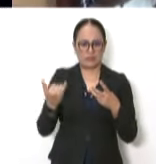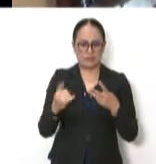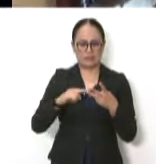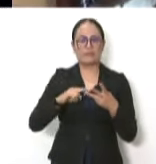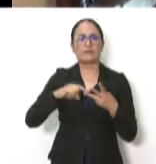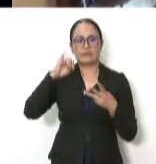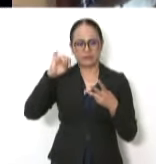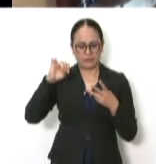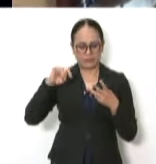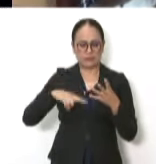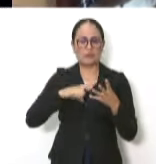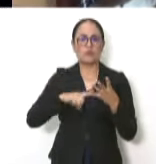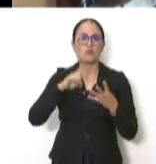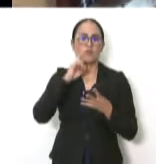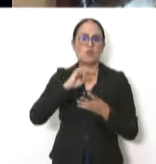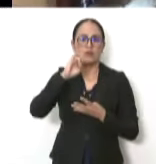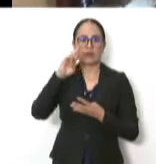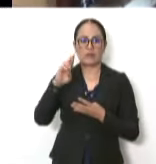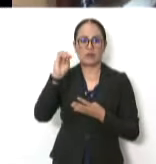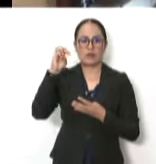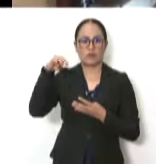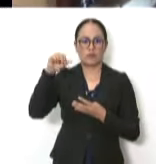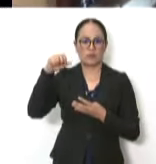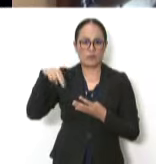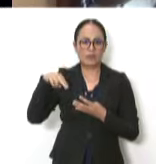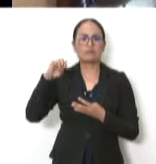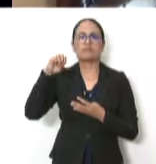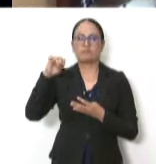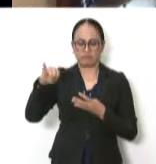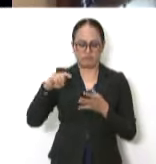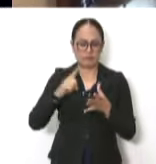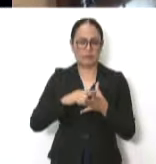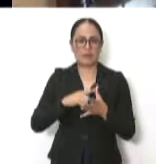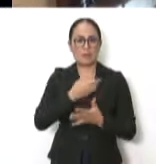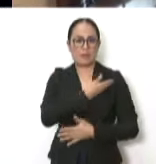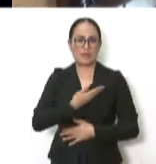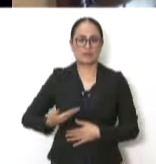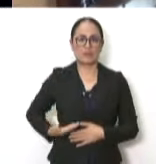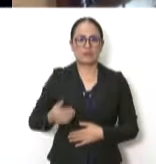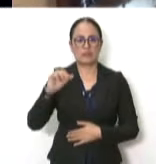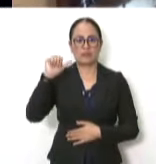Román. A favor. Comisionado Presidente Acuña.